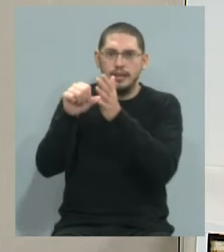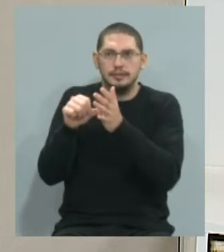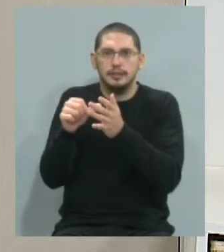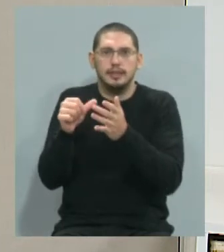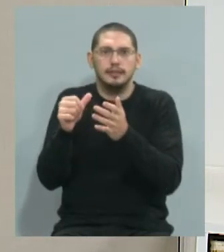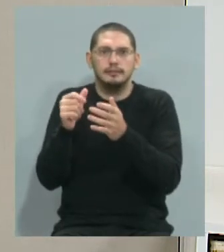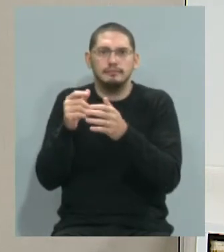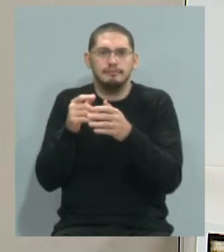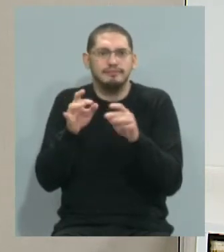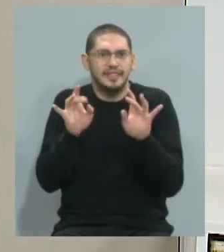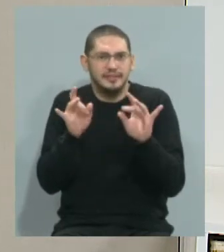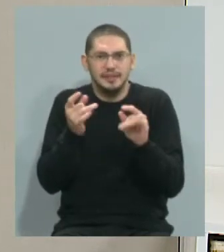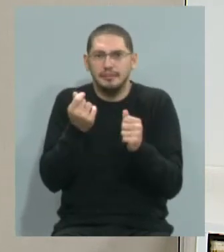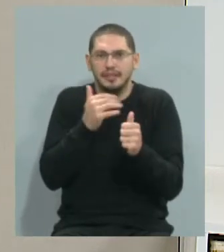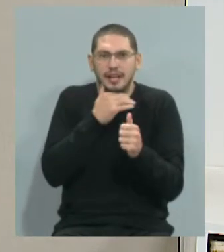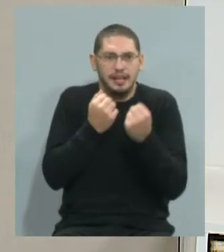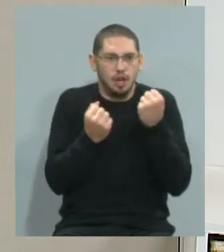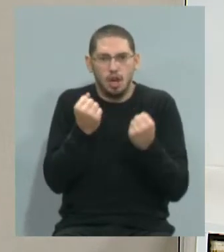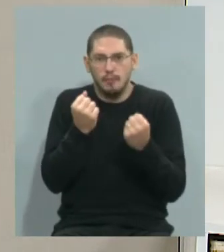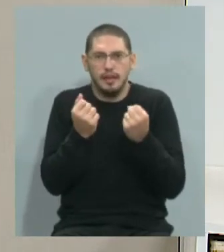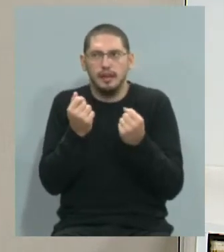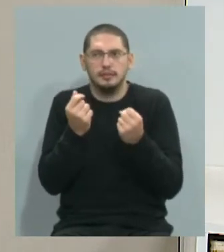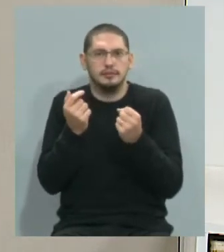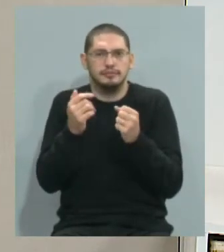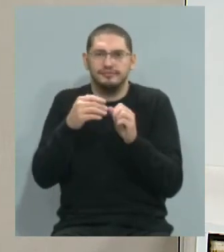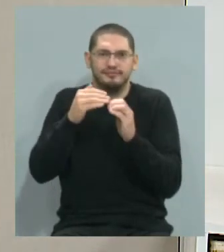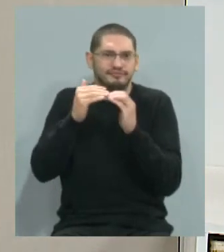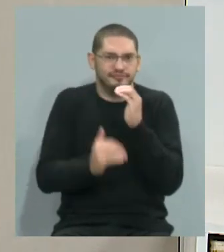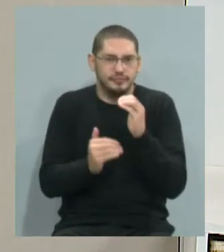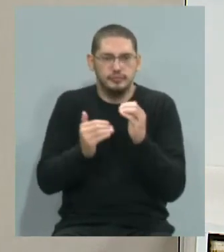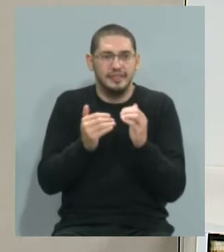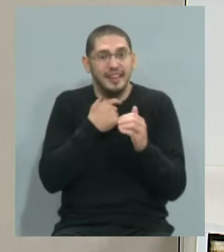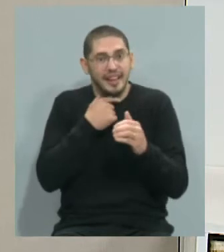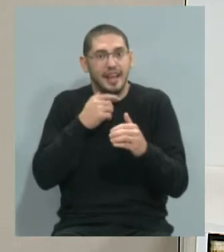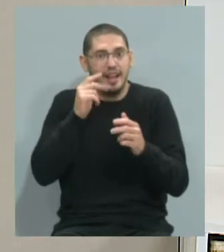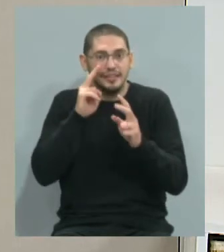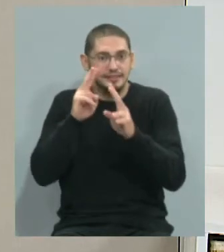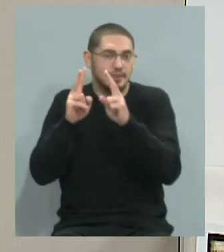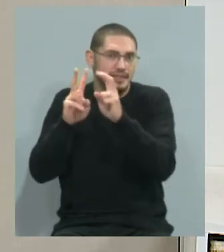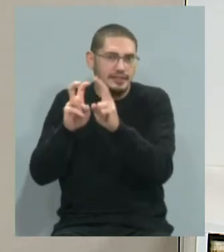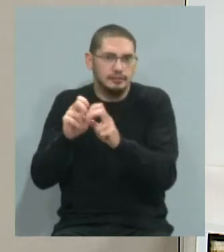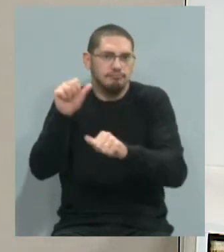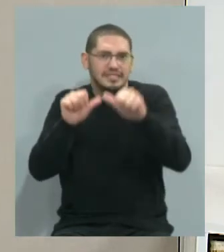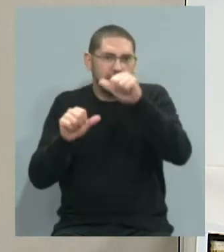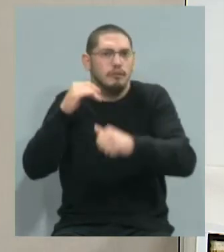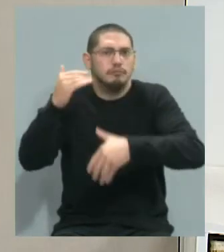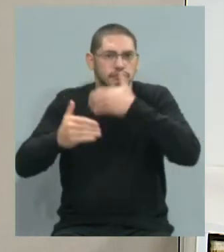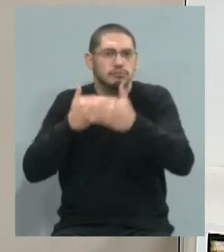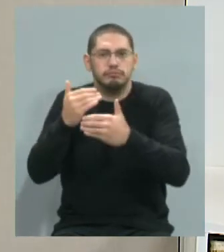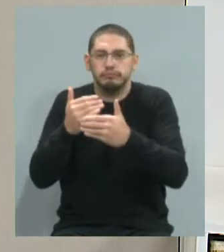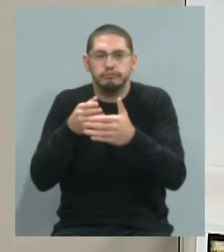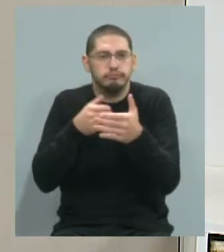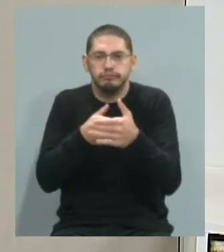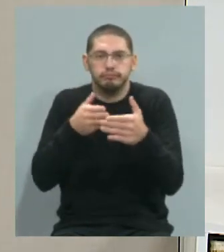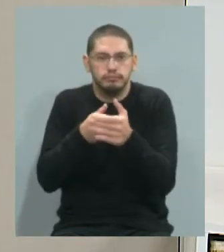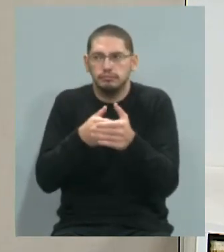recursos limitados, que están en condiciones muy inferiores a otros países y que quieren avanzar científicamente y no pueden tener el acceso tal vez